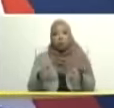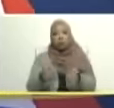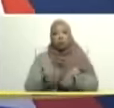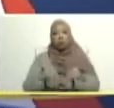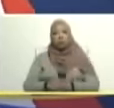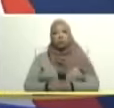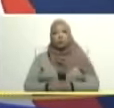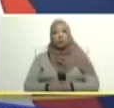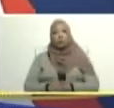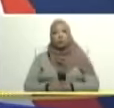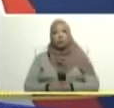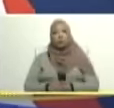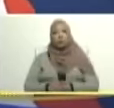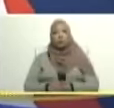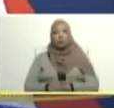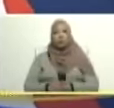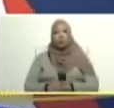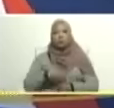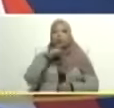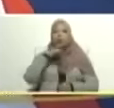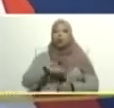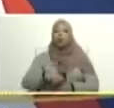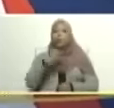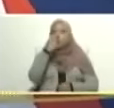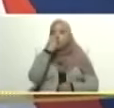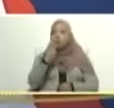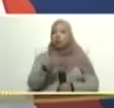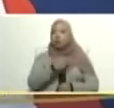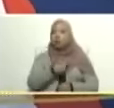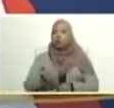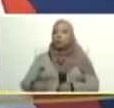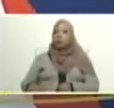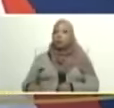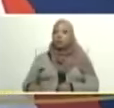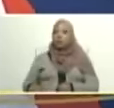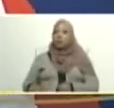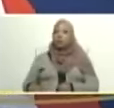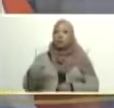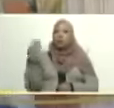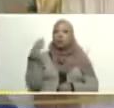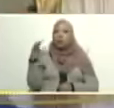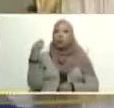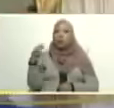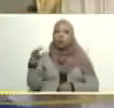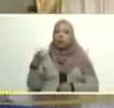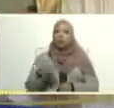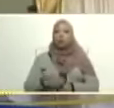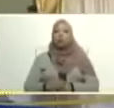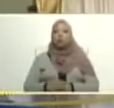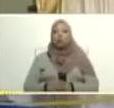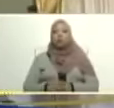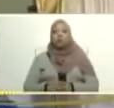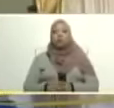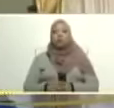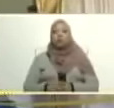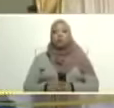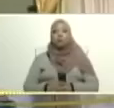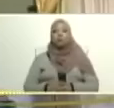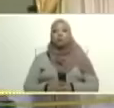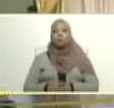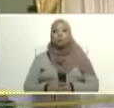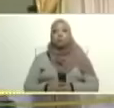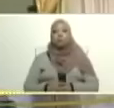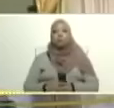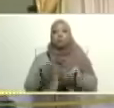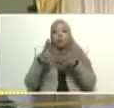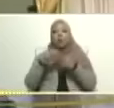con la histórica visita del presidente de Colombia a la edición